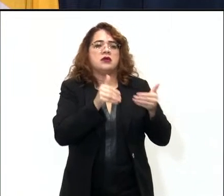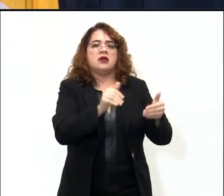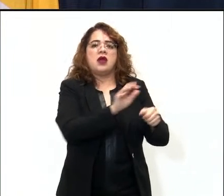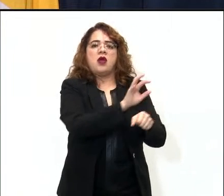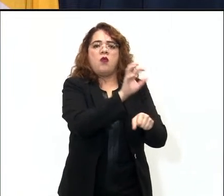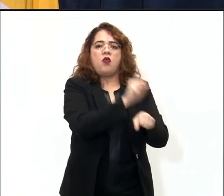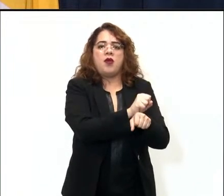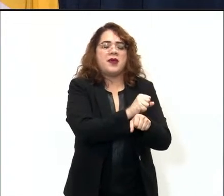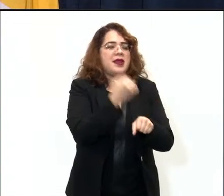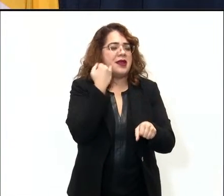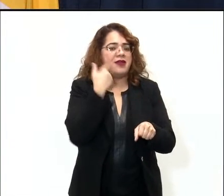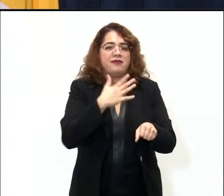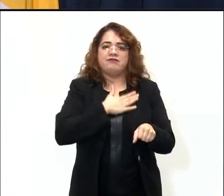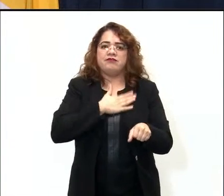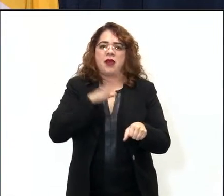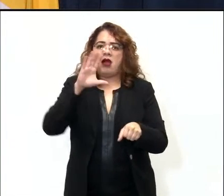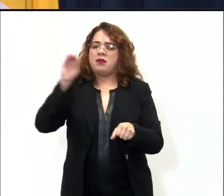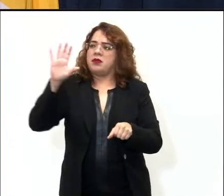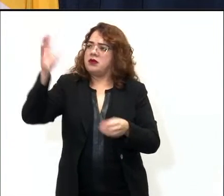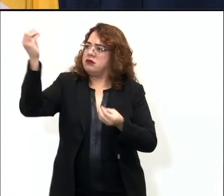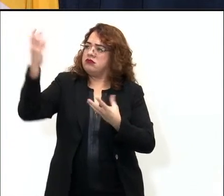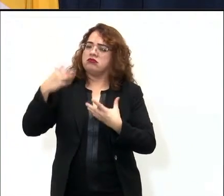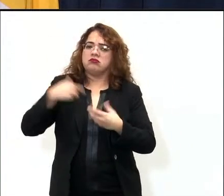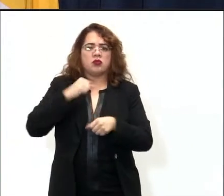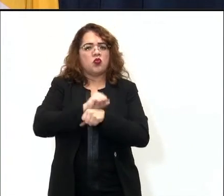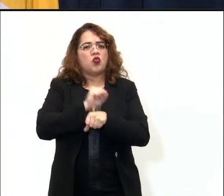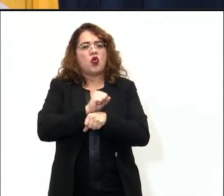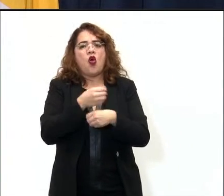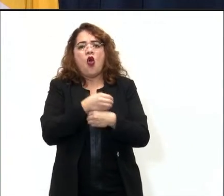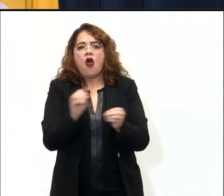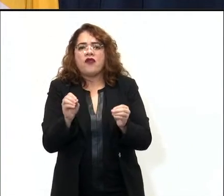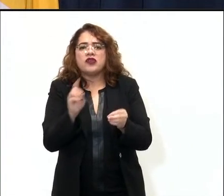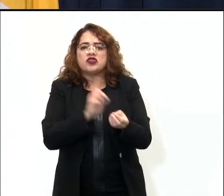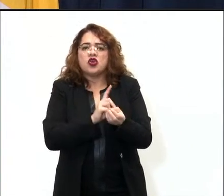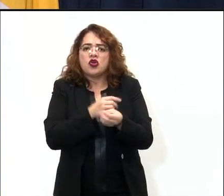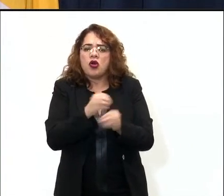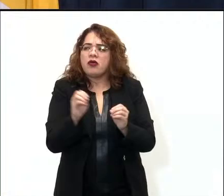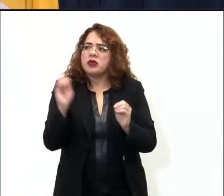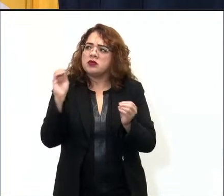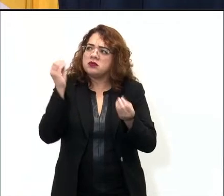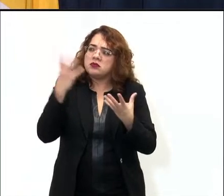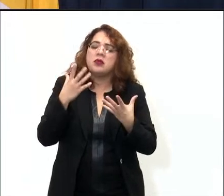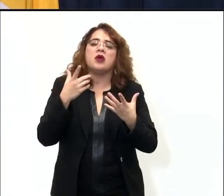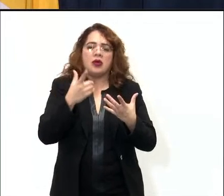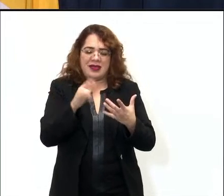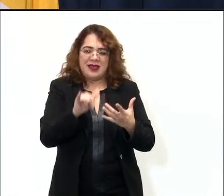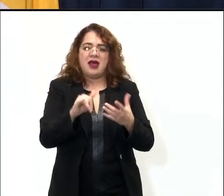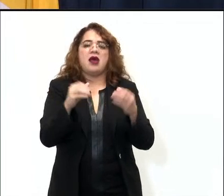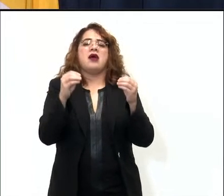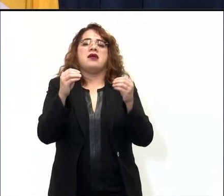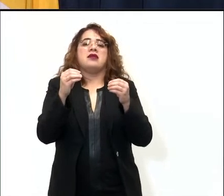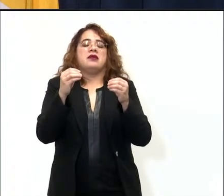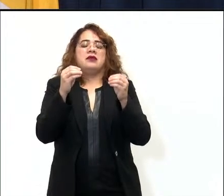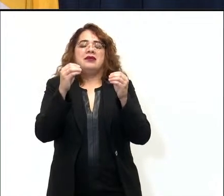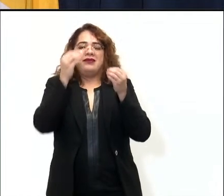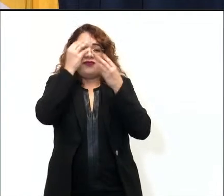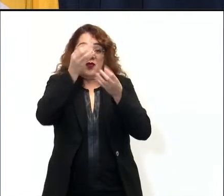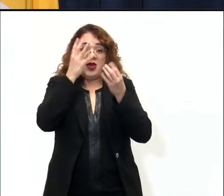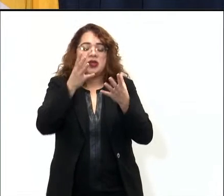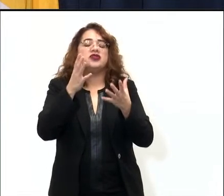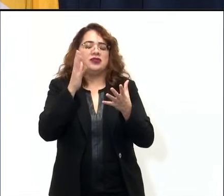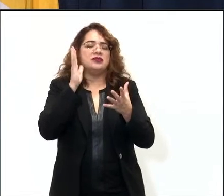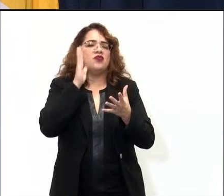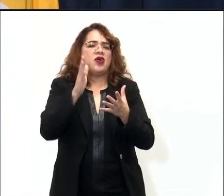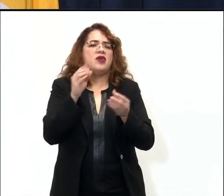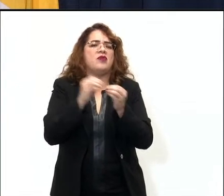para recibir esa vacuna de COVID-19. Se ofrecerán más detalles sobre esto la semana que